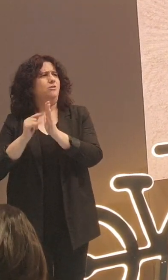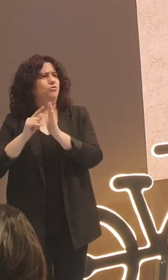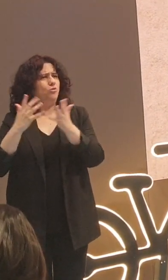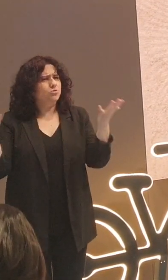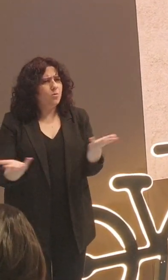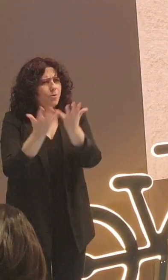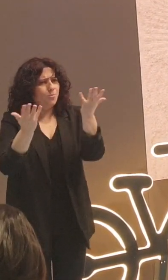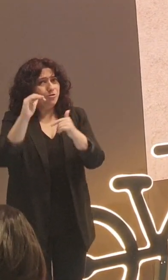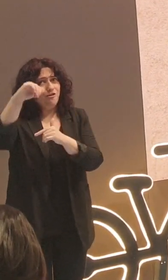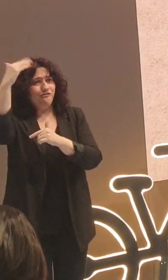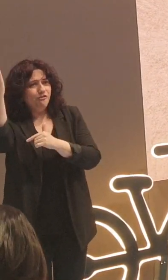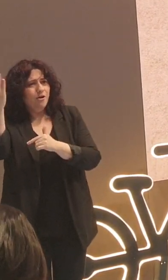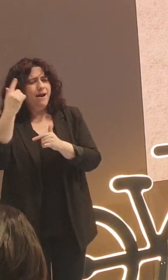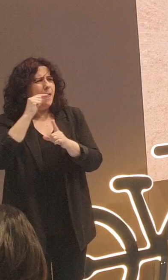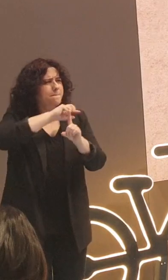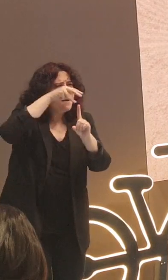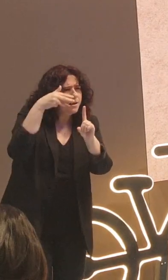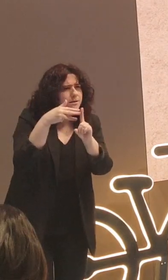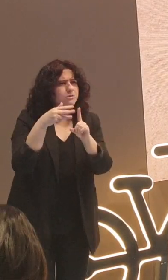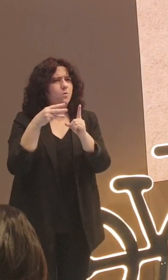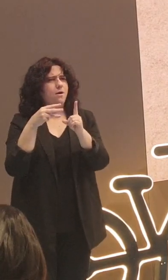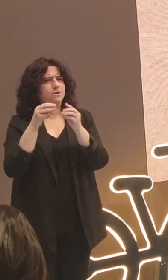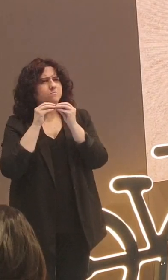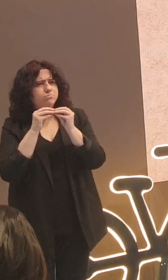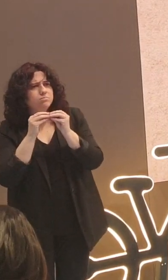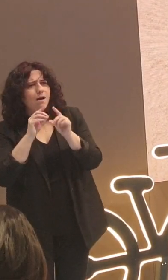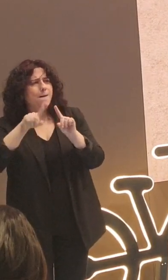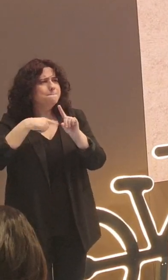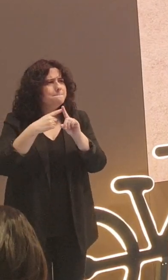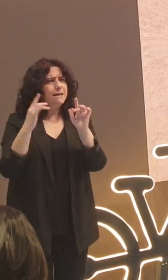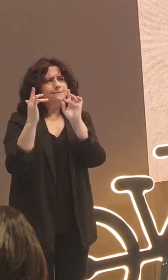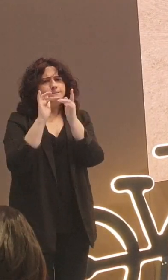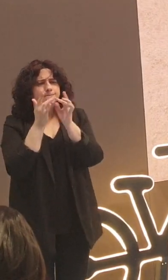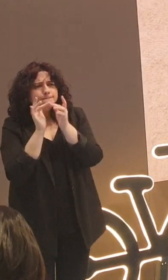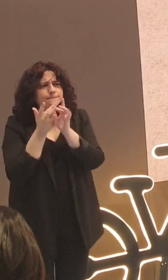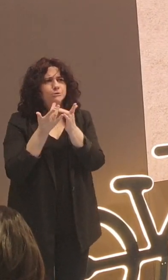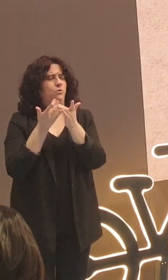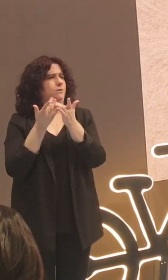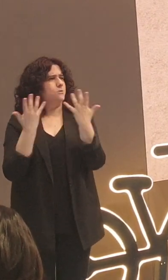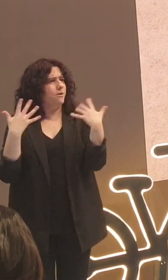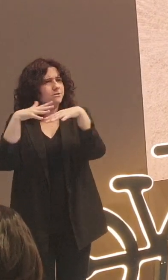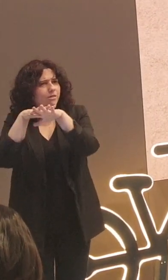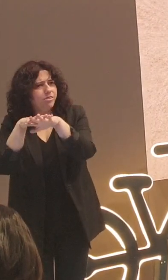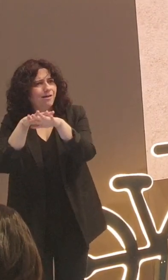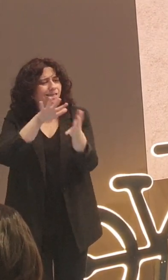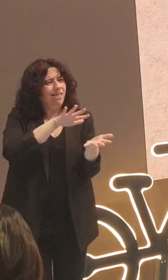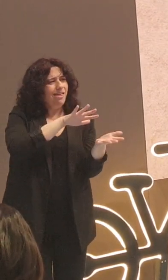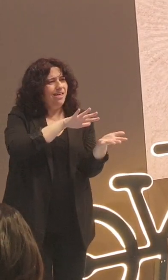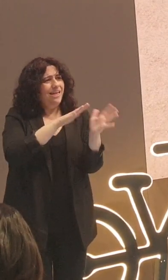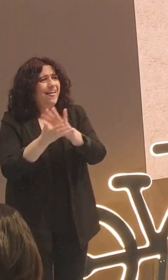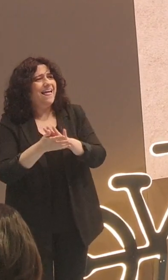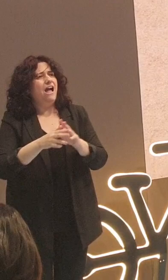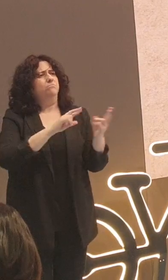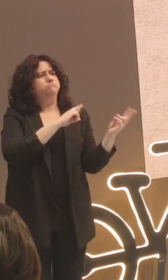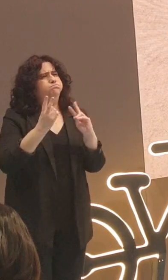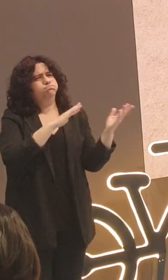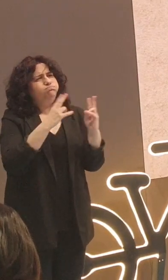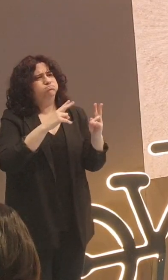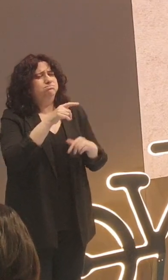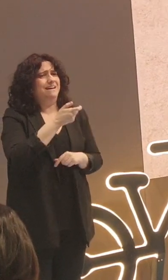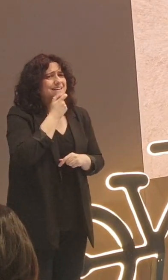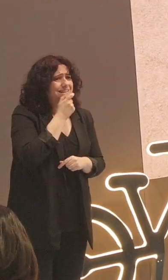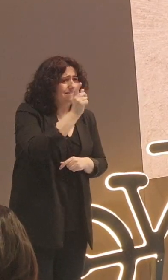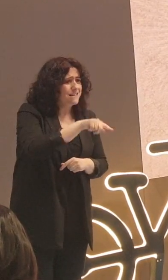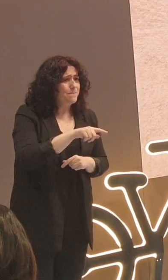en el exterior, páginas web y conexiones con lo internacional, traducción al inglés. Creemos que ya se ha dado todo